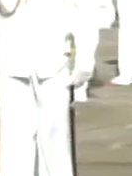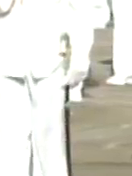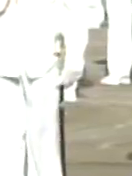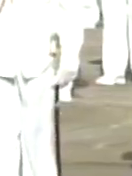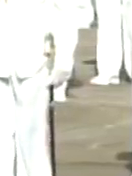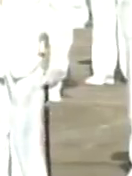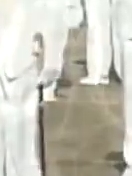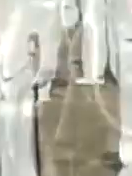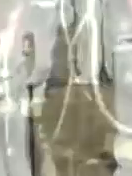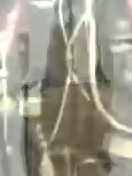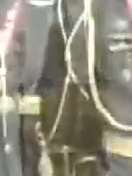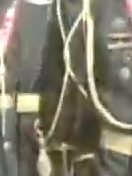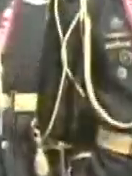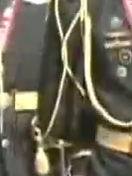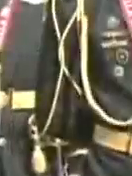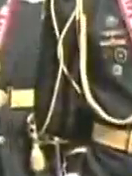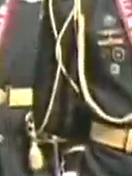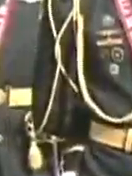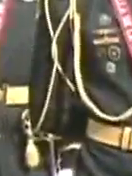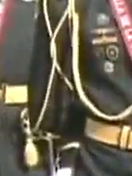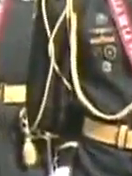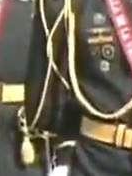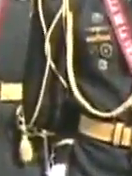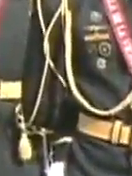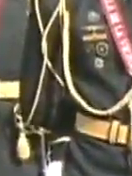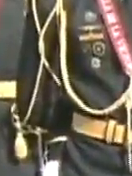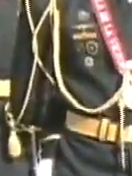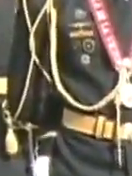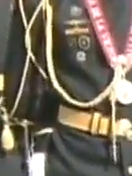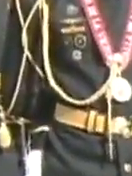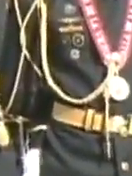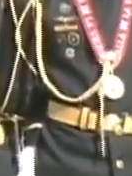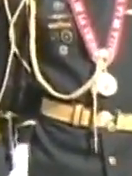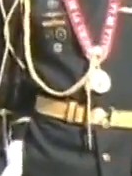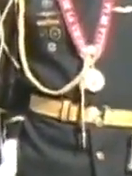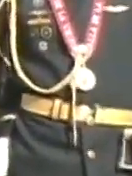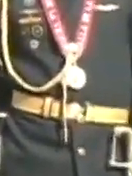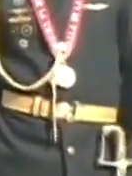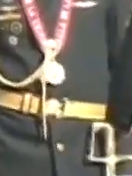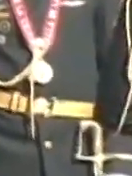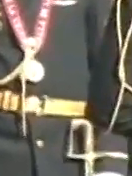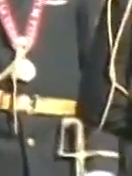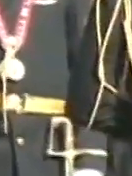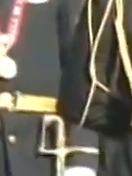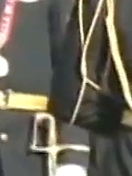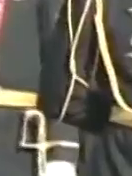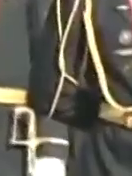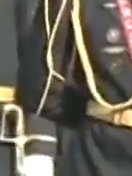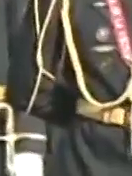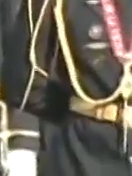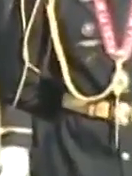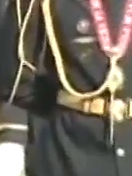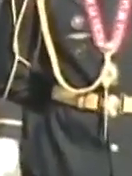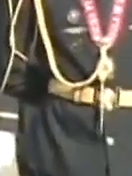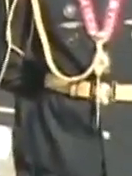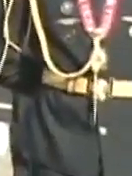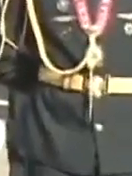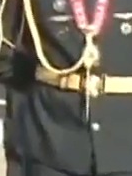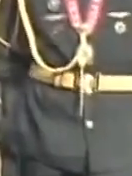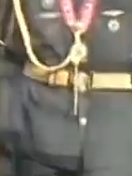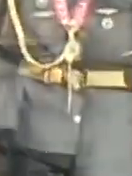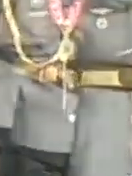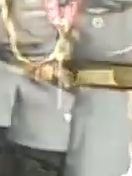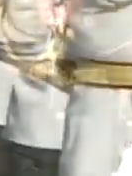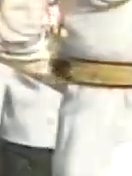Carabobo, centenario de la aviación militar bolivariana y pase a la situación de reserva activa de los oficiales de